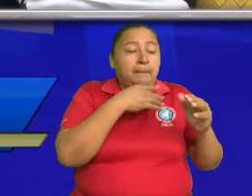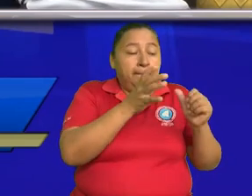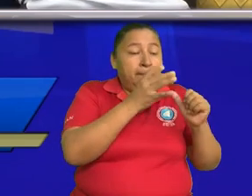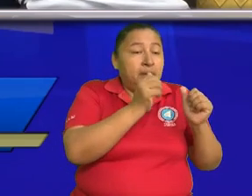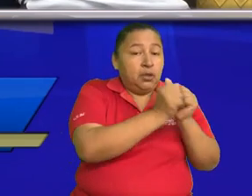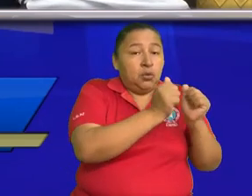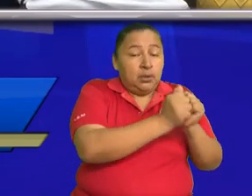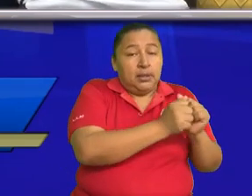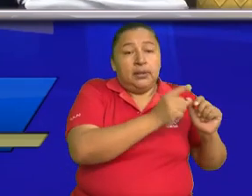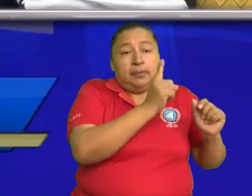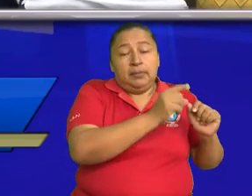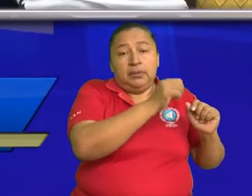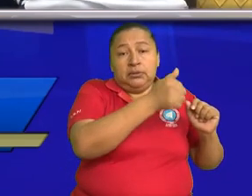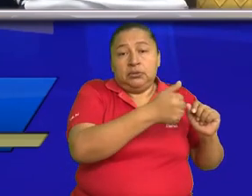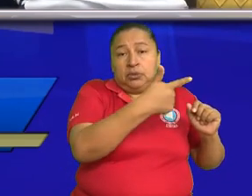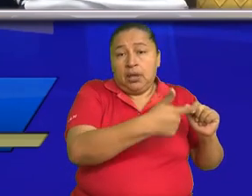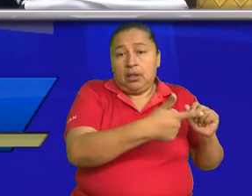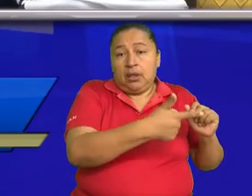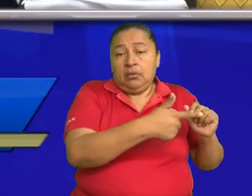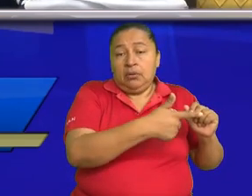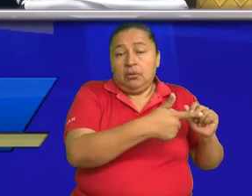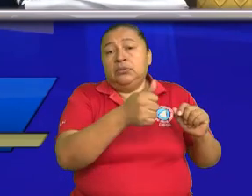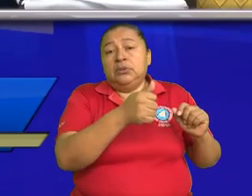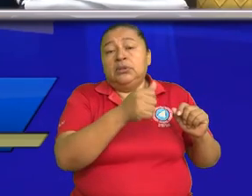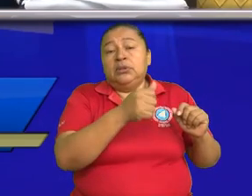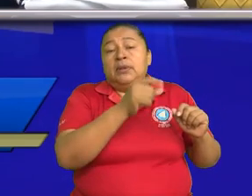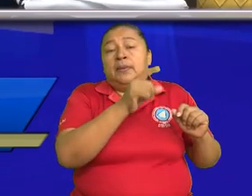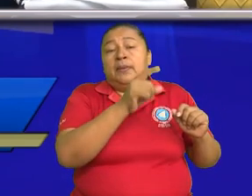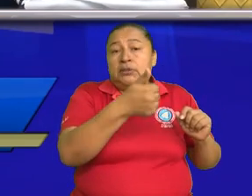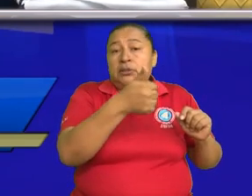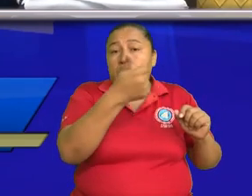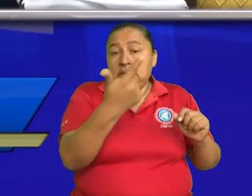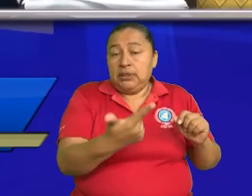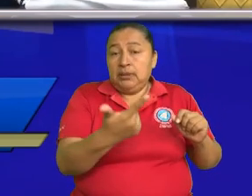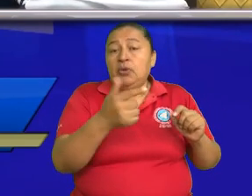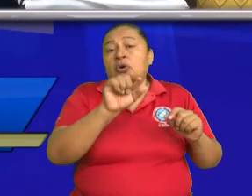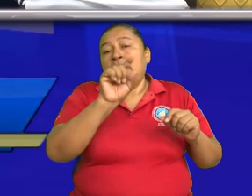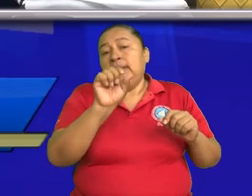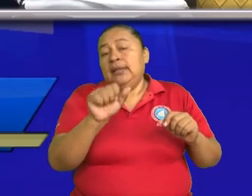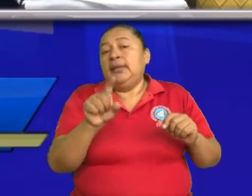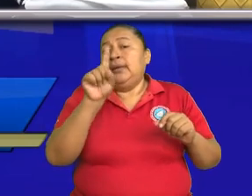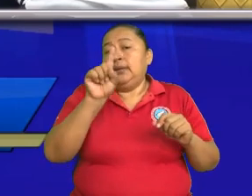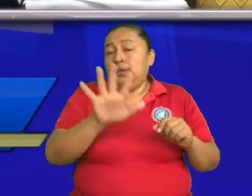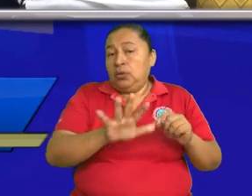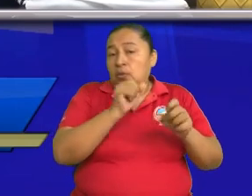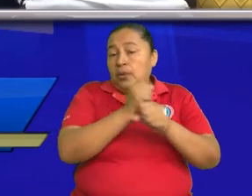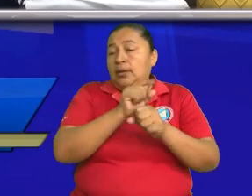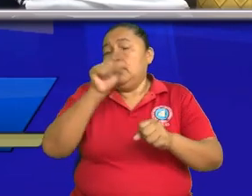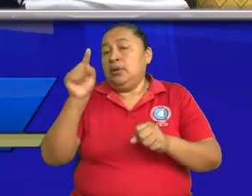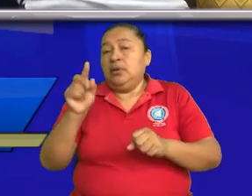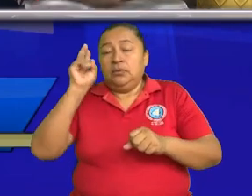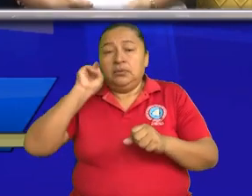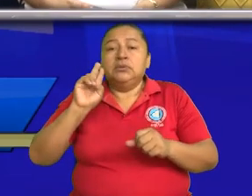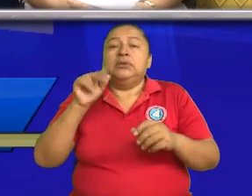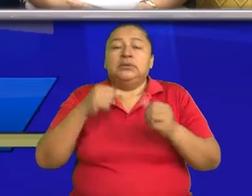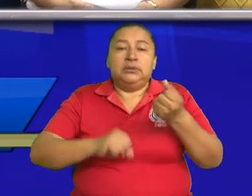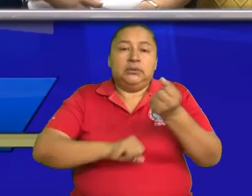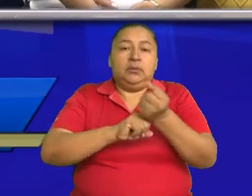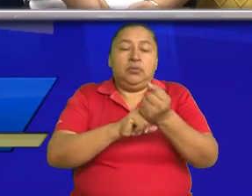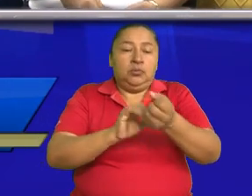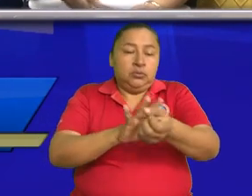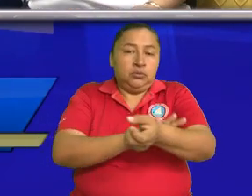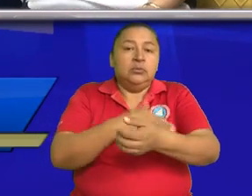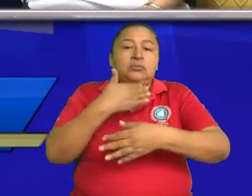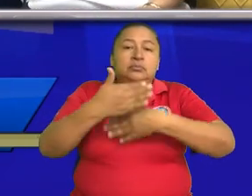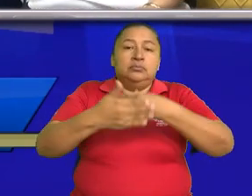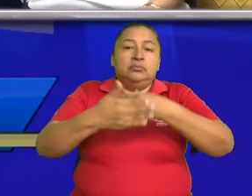primer grado, de sexto a séptimo y de undécimo a la universidad. Entonces, ese es el tema del respaldo emocional que le damos. Entonces, lo